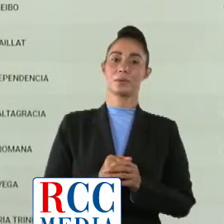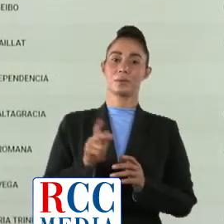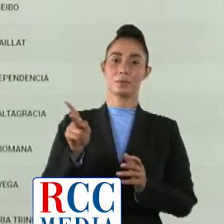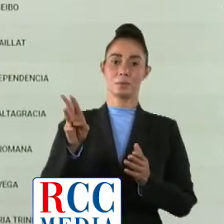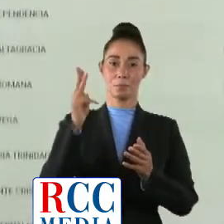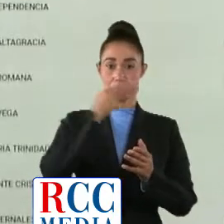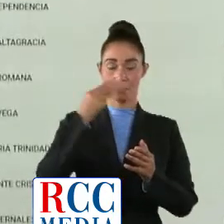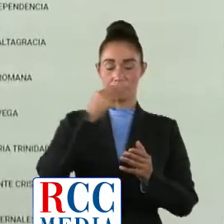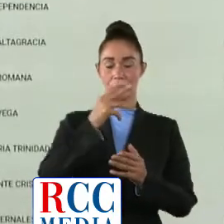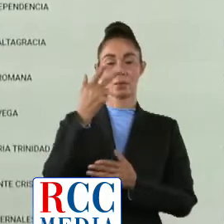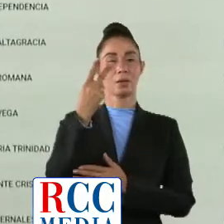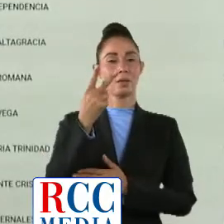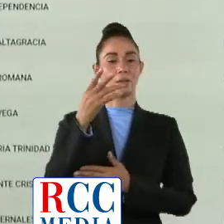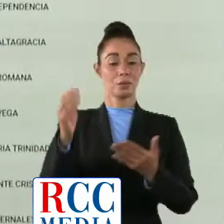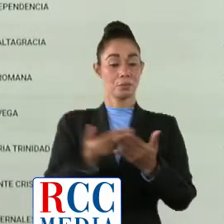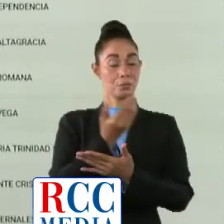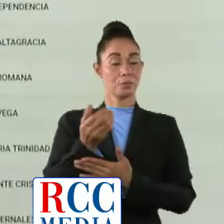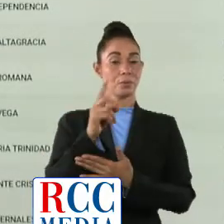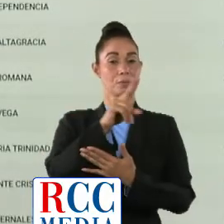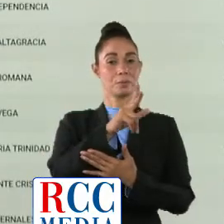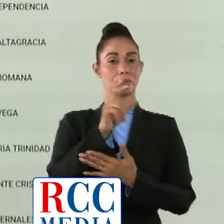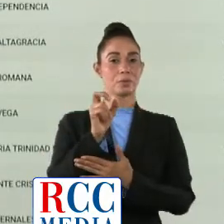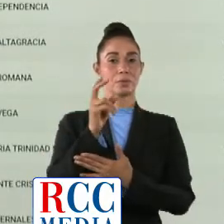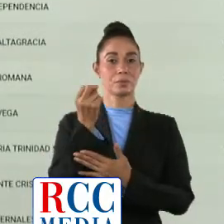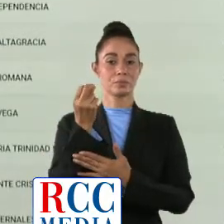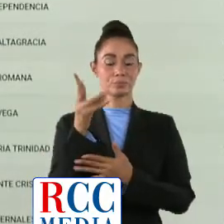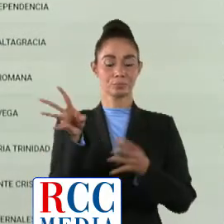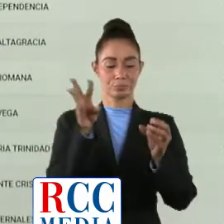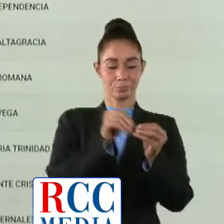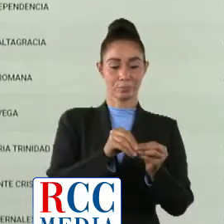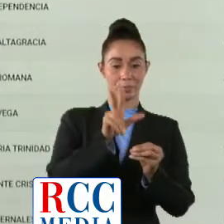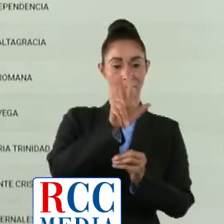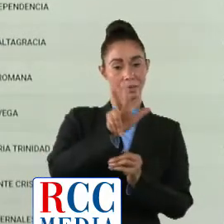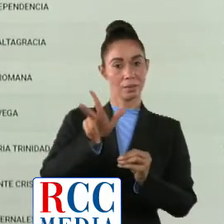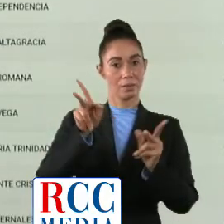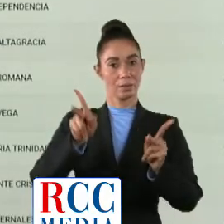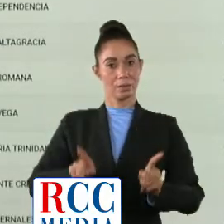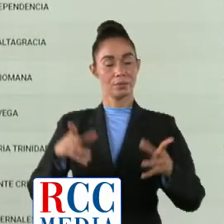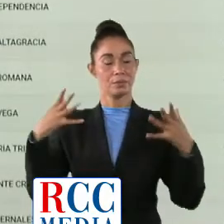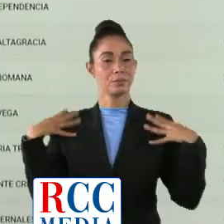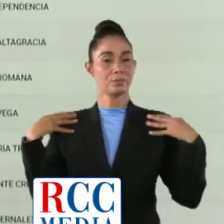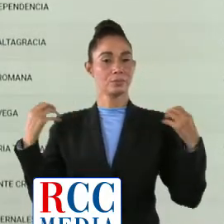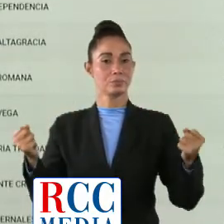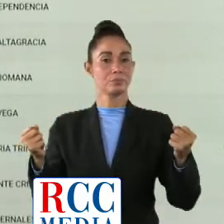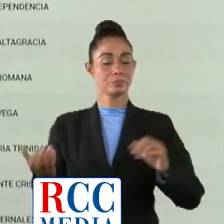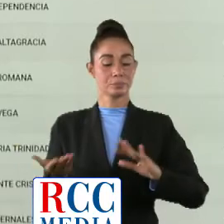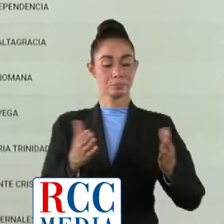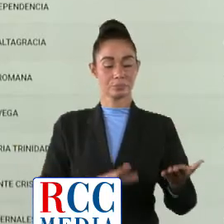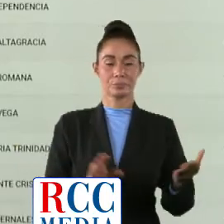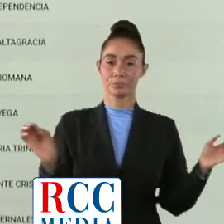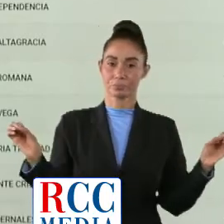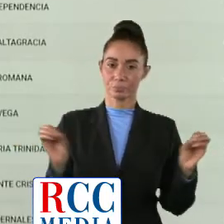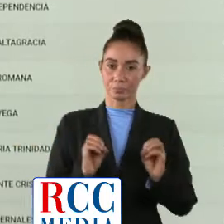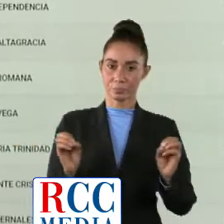nuevos, 312 acumulados, 33 recuperados, 0